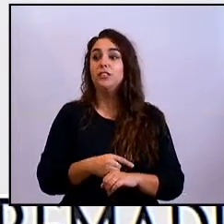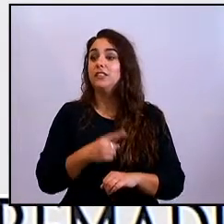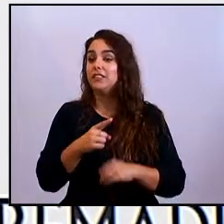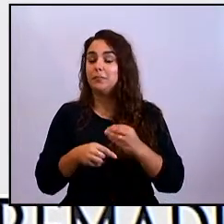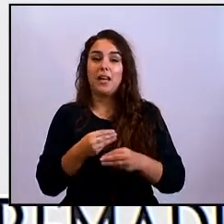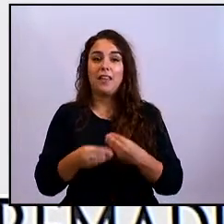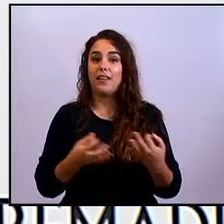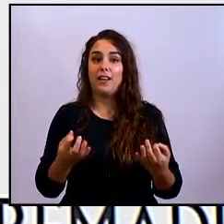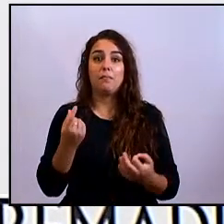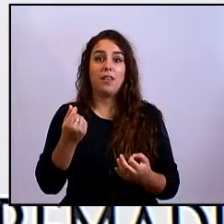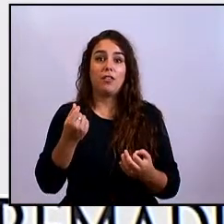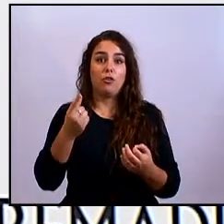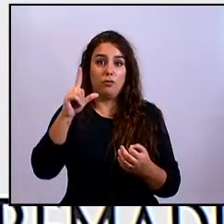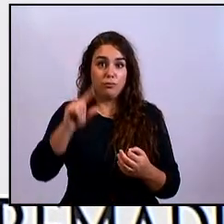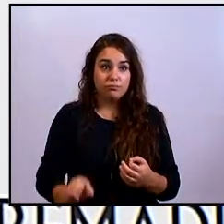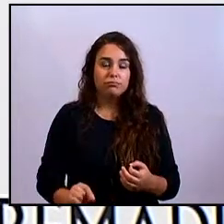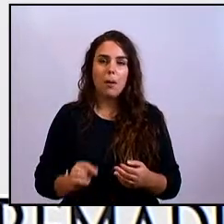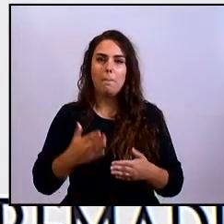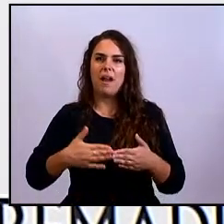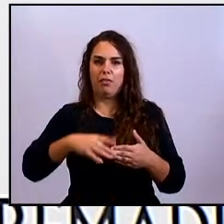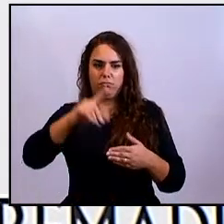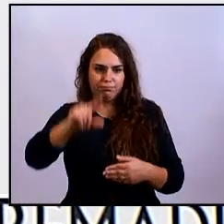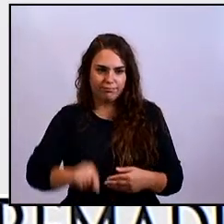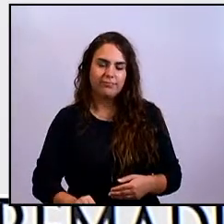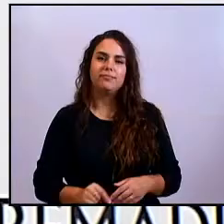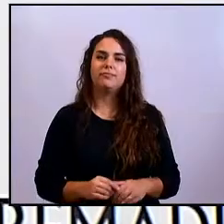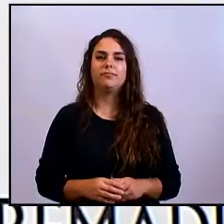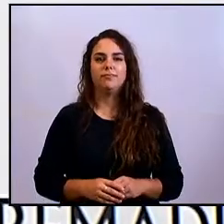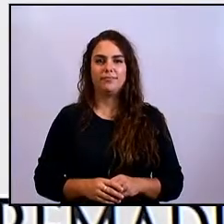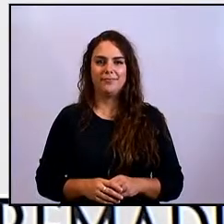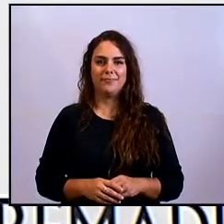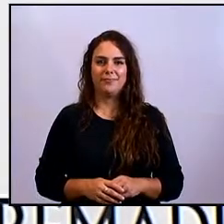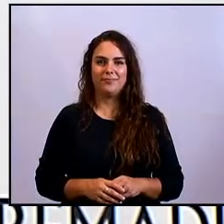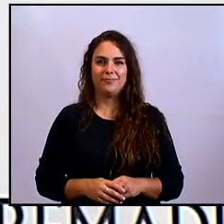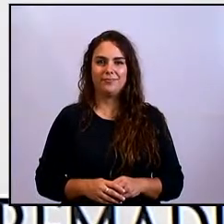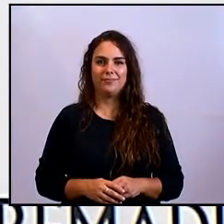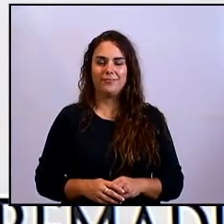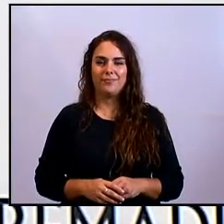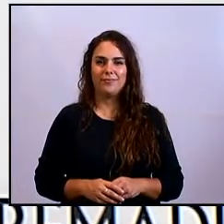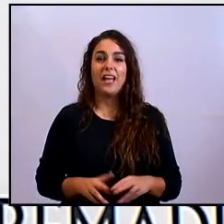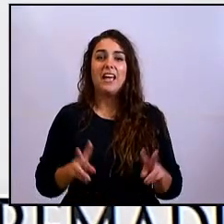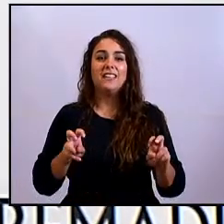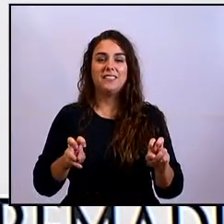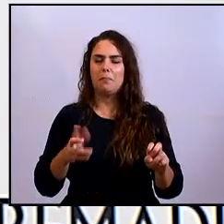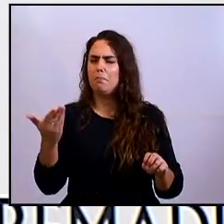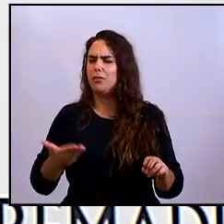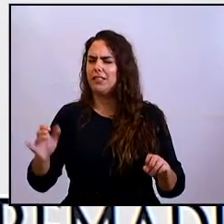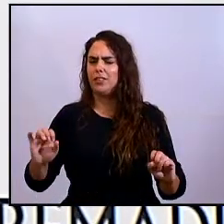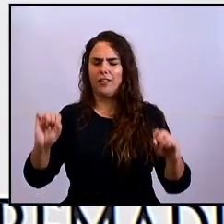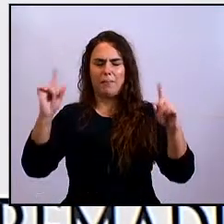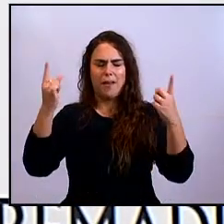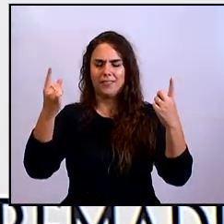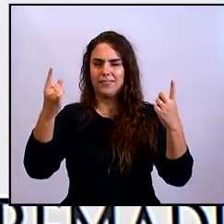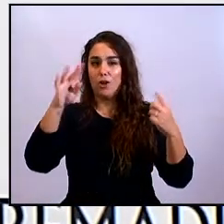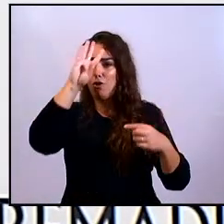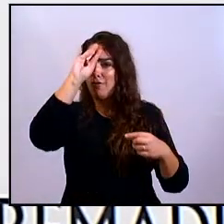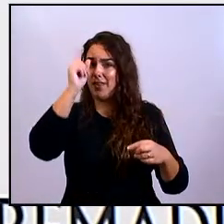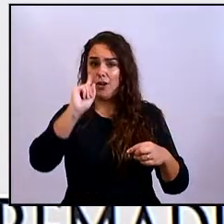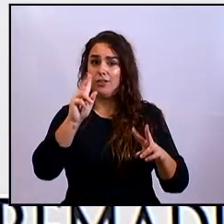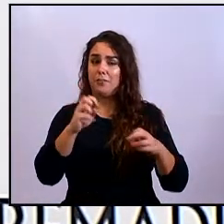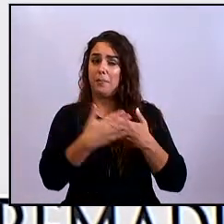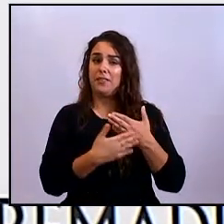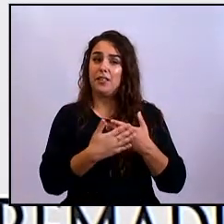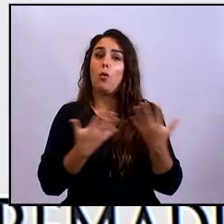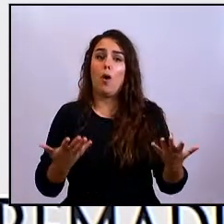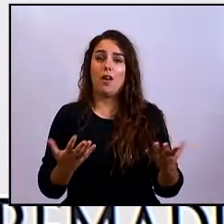reducir costes y reducir plazos. Y no nos olvidamos del activo más importante que tiene la Administración, que